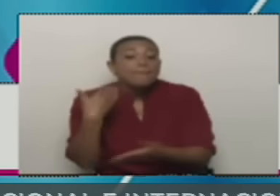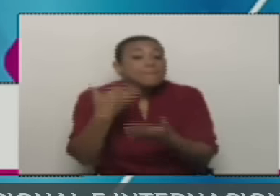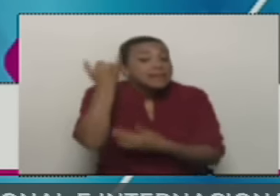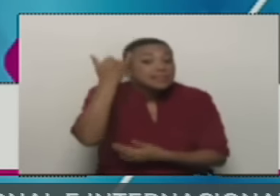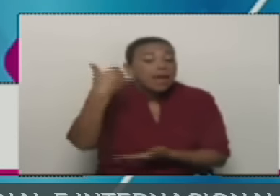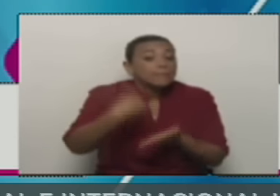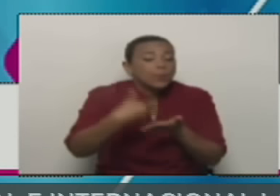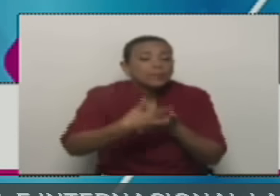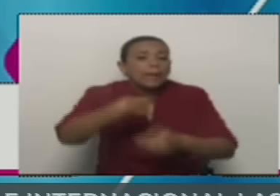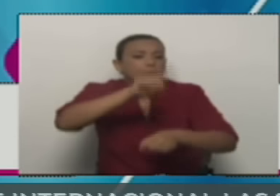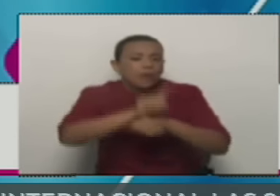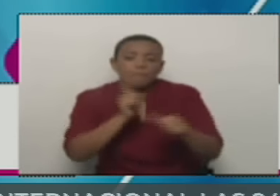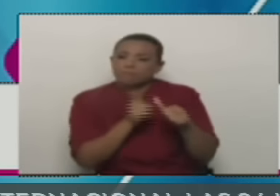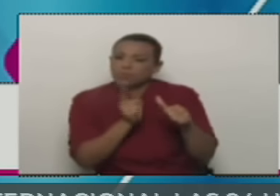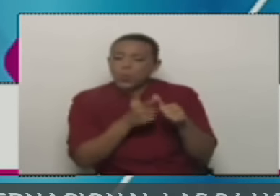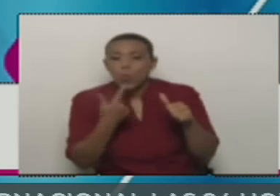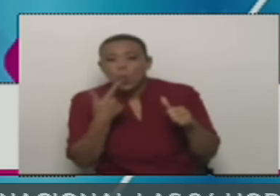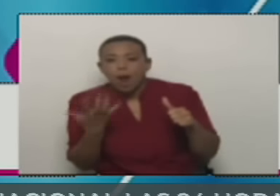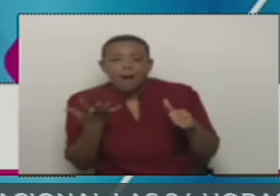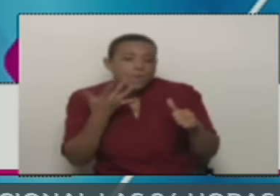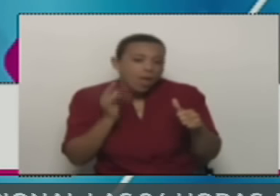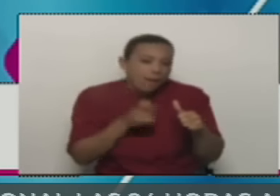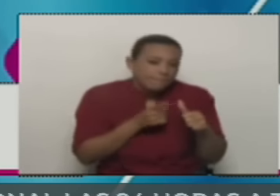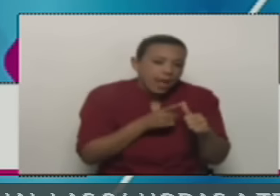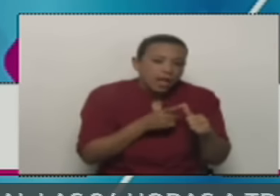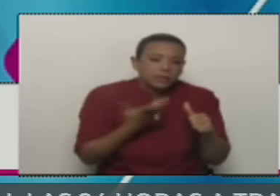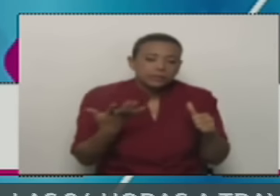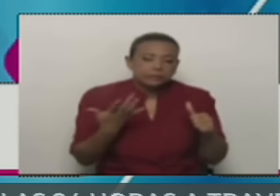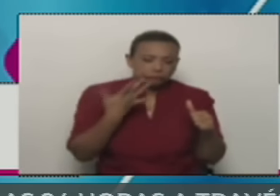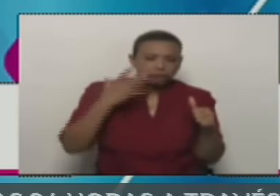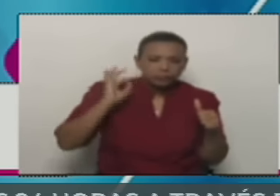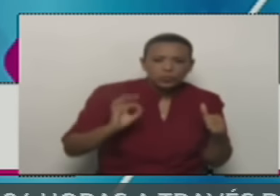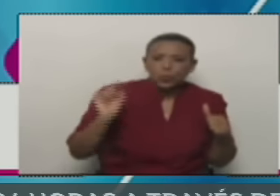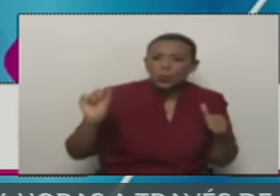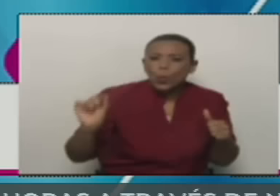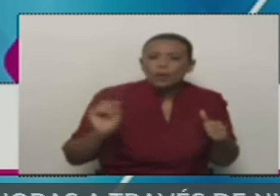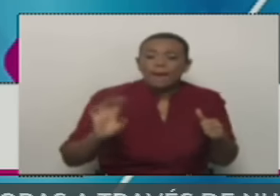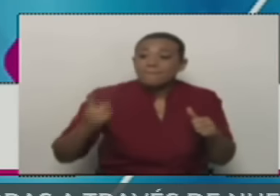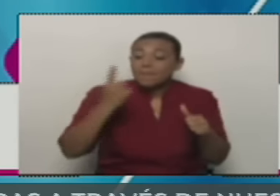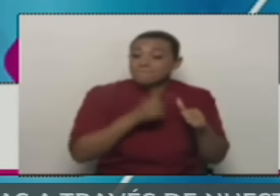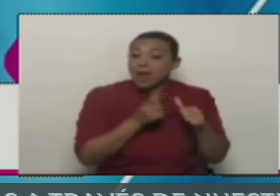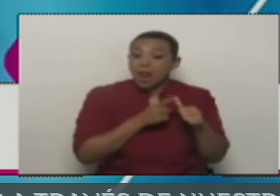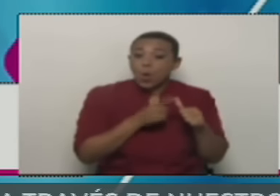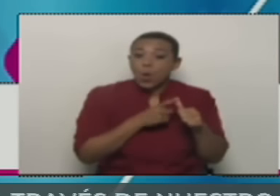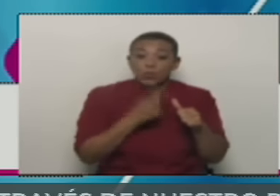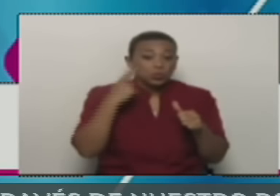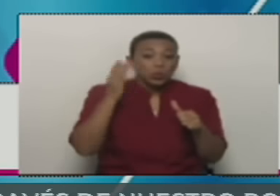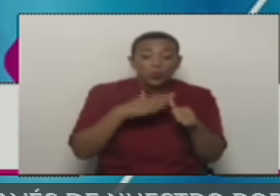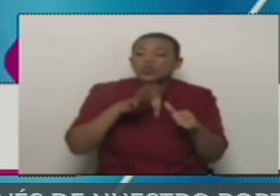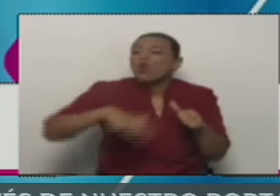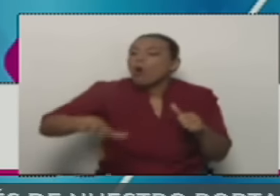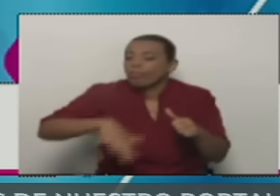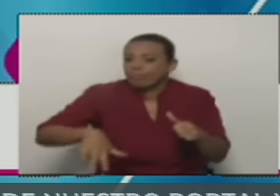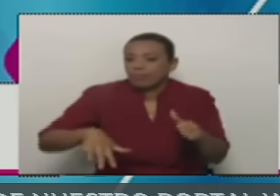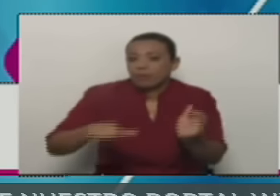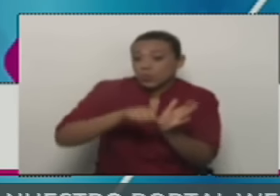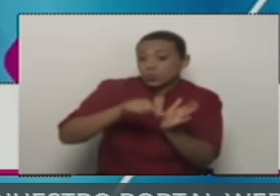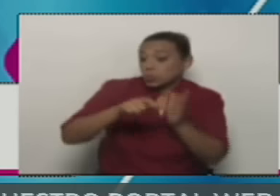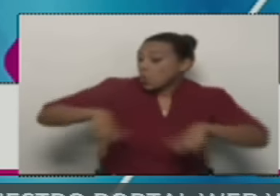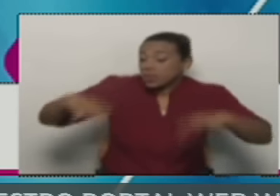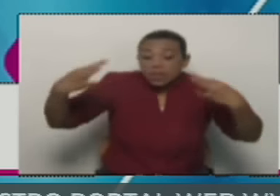temas fundamentales. Algunos parecen casi de perogrullo, pero vamos a referirlos. El primero de ellos es dónde se convoca una asamblea. Debe ser en el